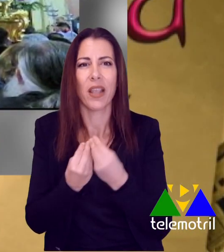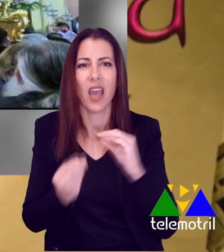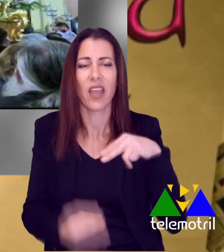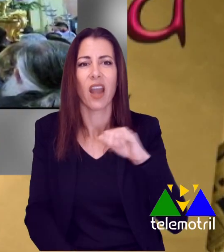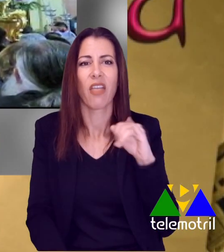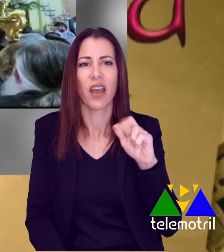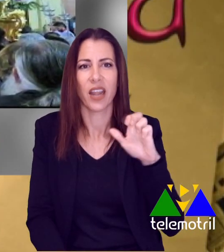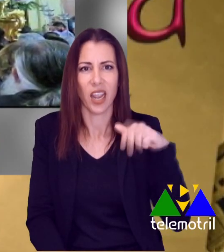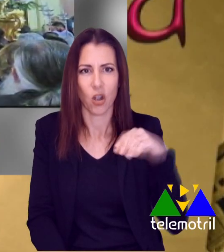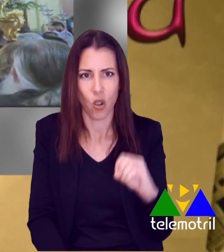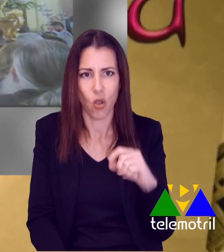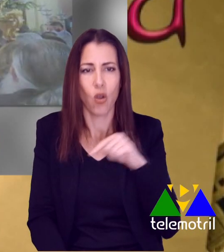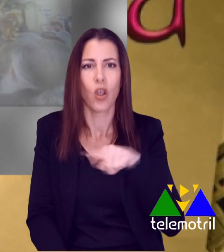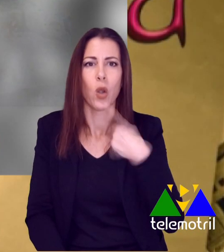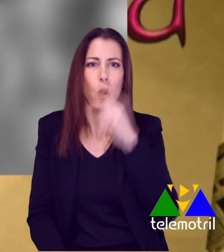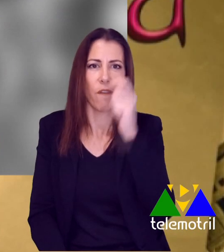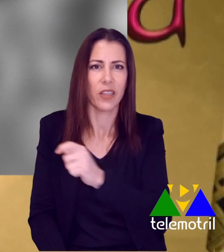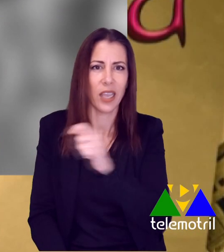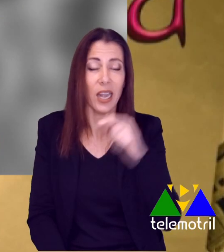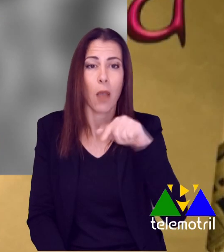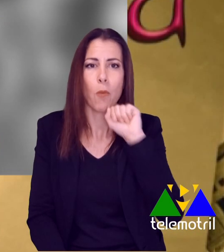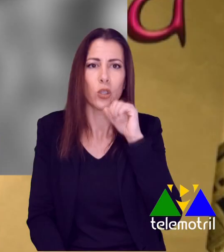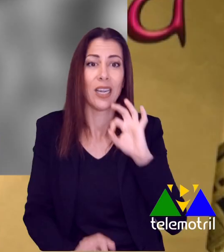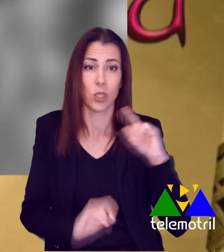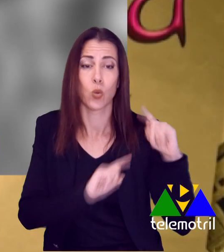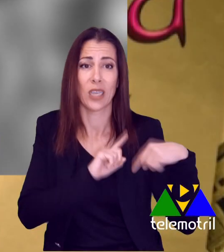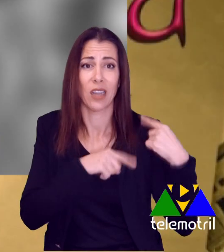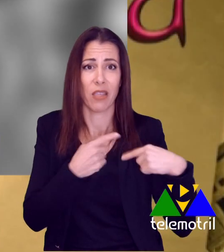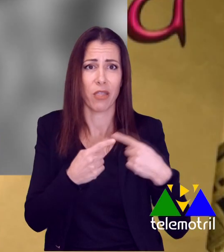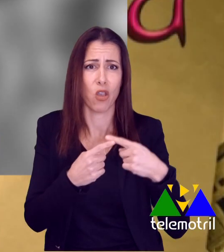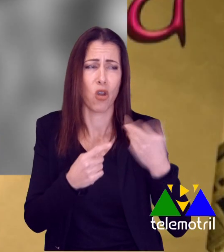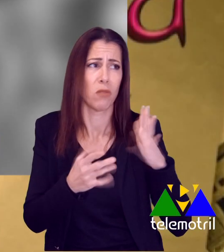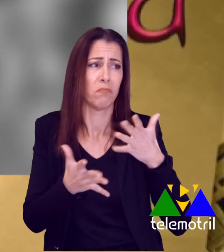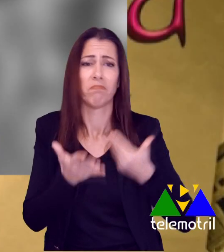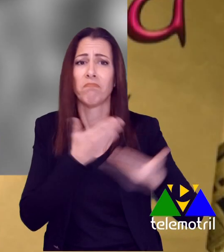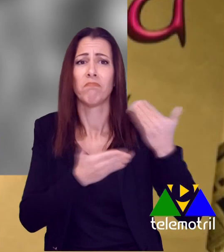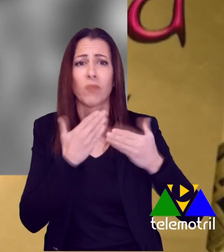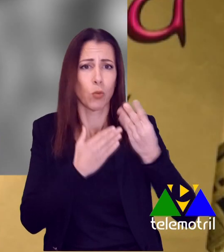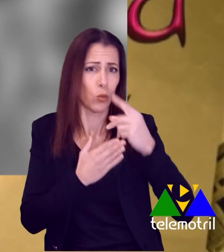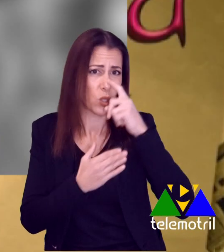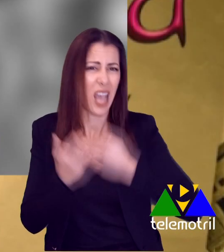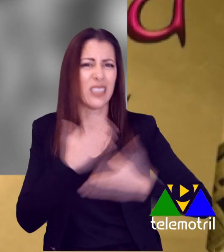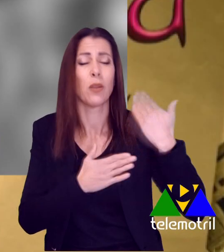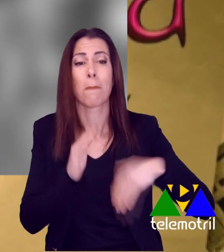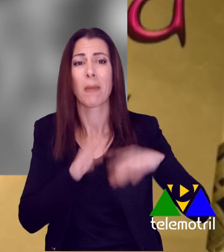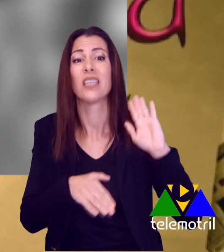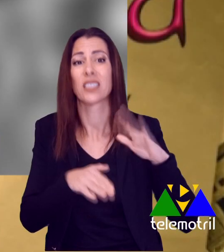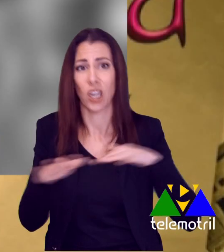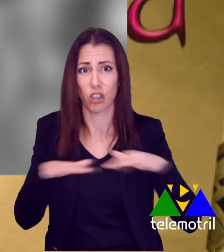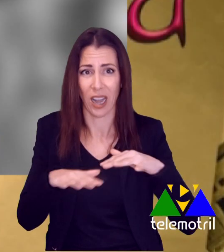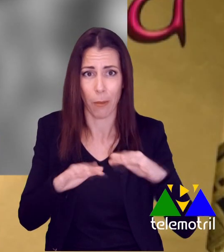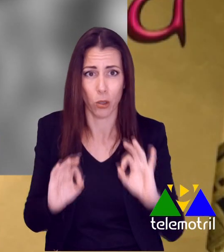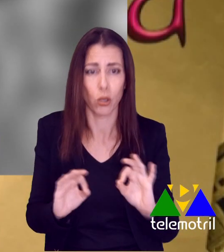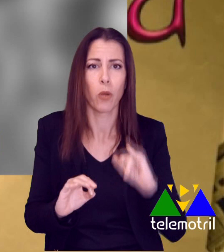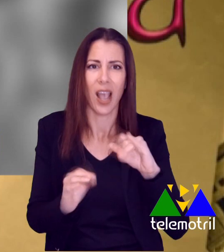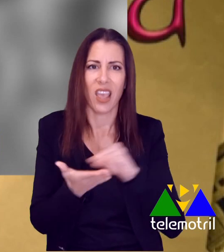su santuario y que se bendijera a Motril, desde aquí una tradición que se remonta mucho más antiguo que los terremotos, mucho más antiguo,